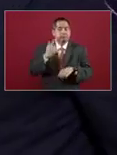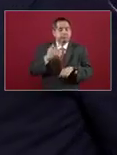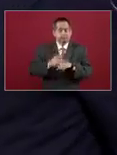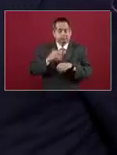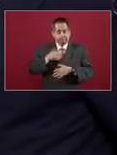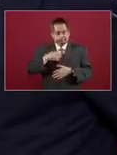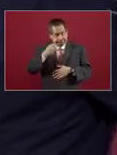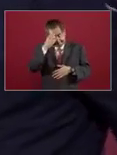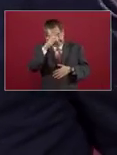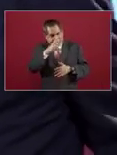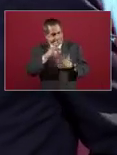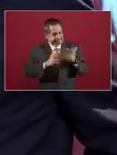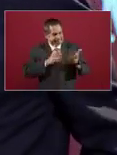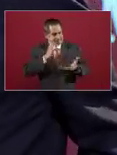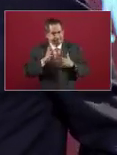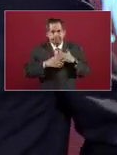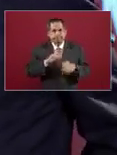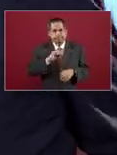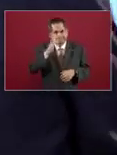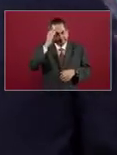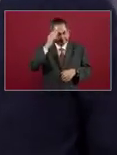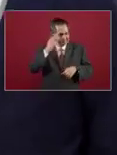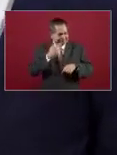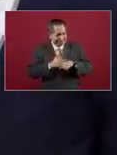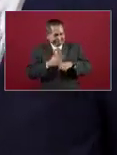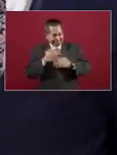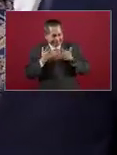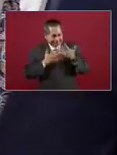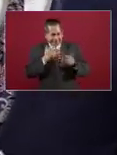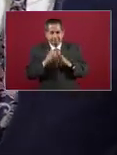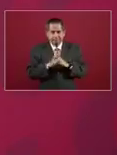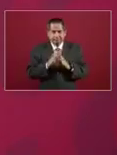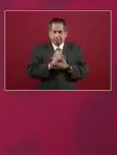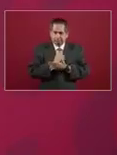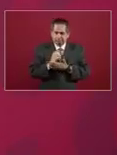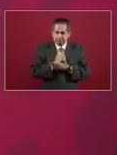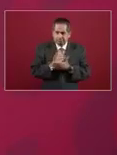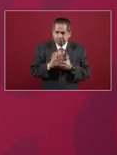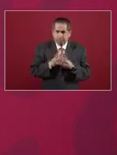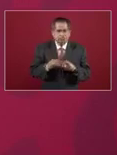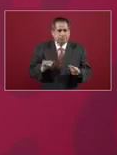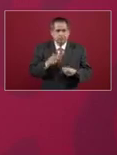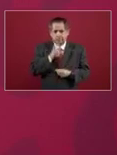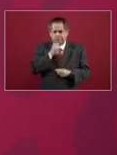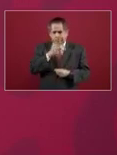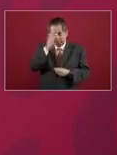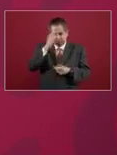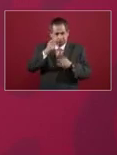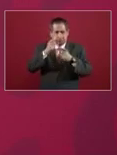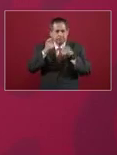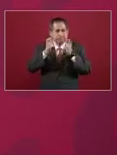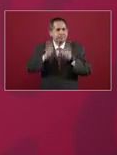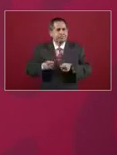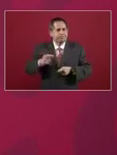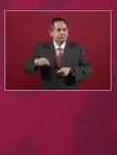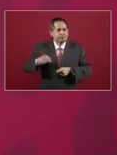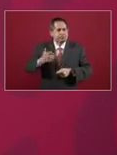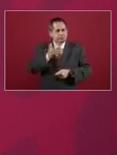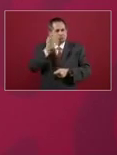nuevas que no se conocía cómo se debían de tratar, los curanderos tradicionales no